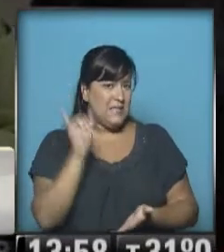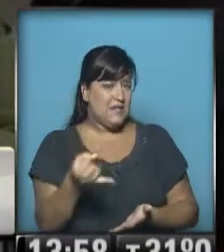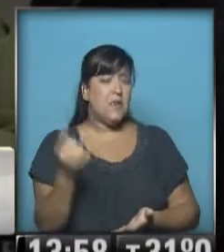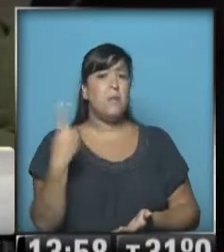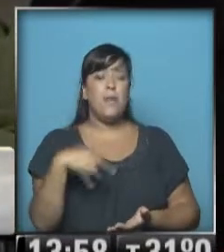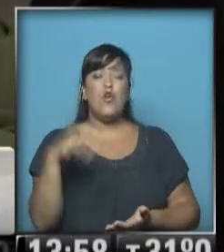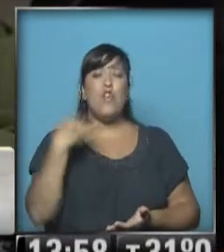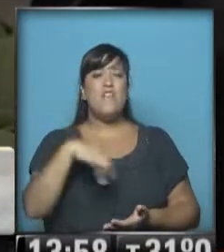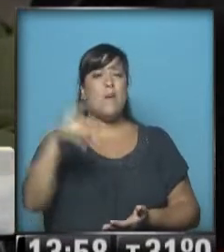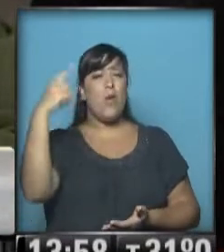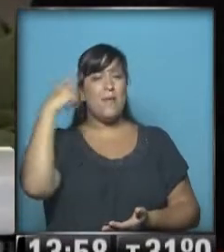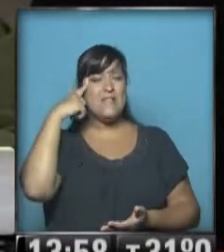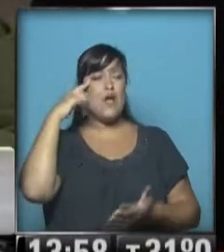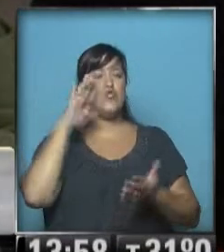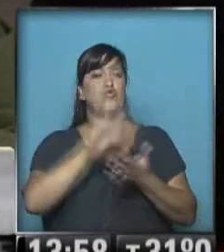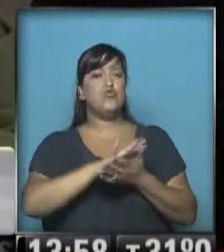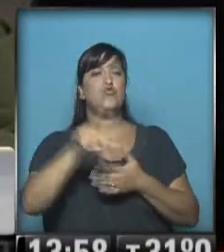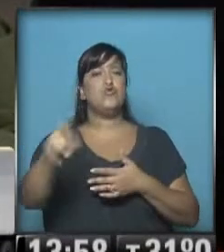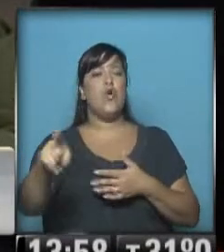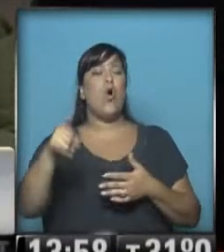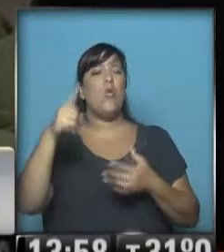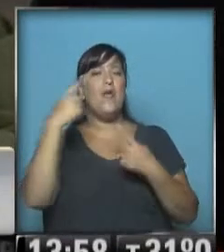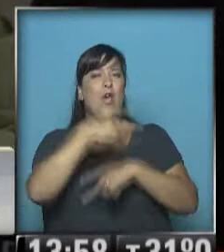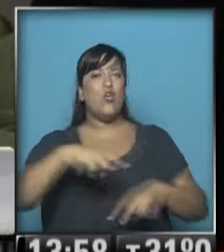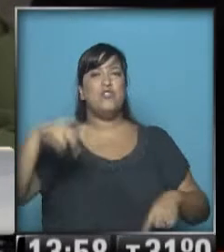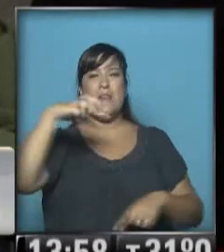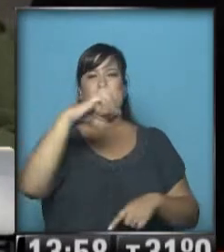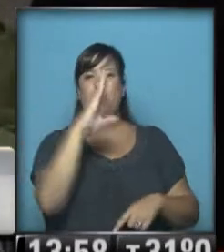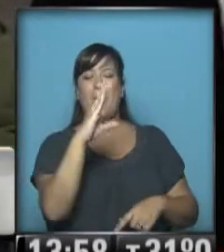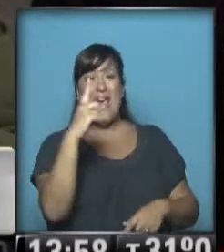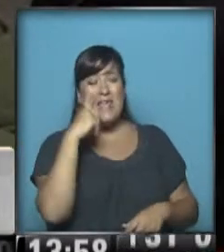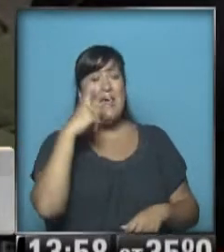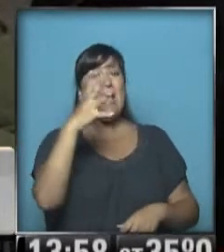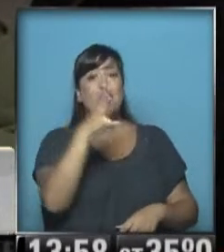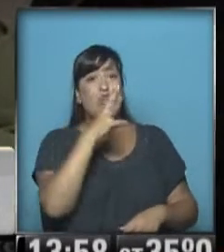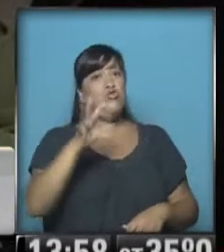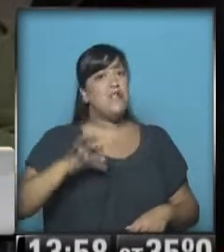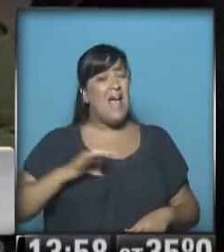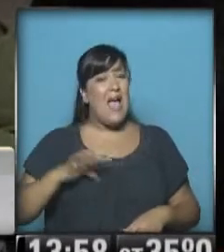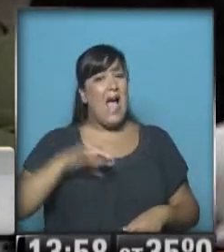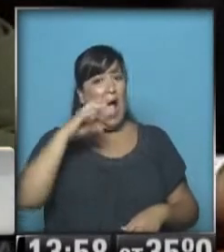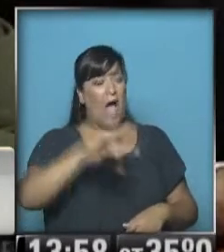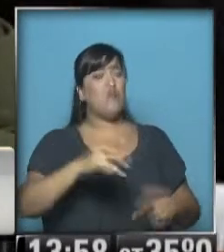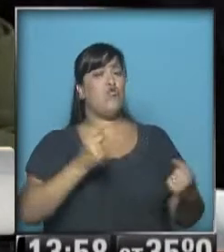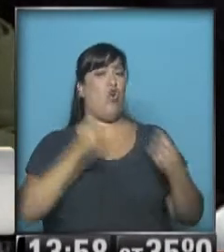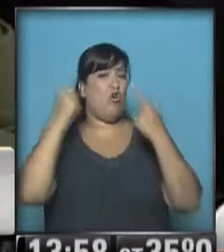tenemos que pensar en el quinto del Producto Bruto Interno que durante 14 años le cedimos a la hermana República del Chile.